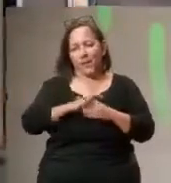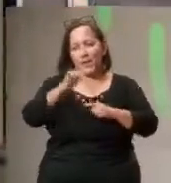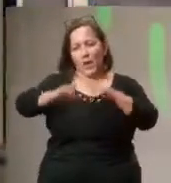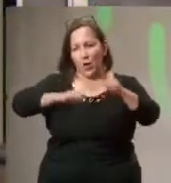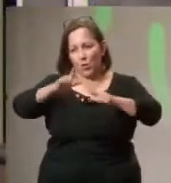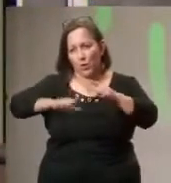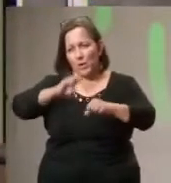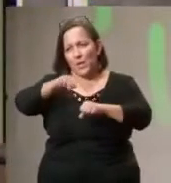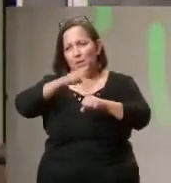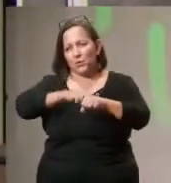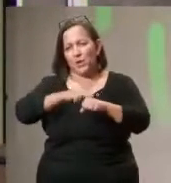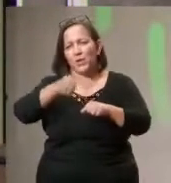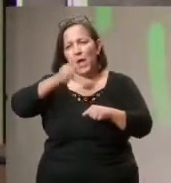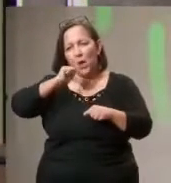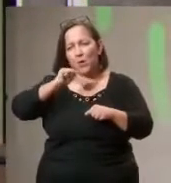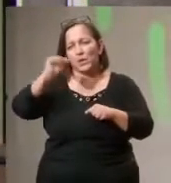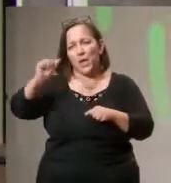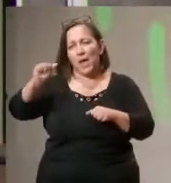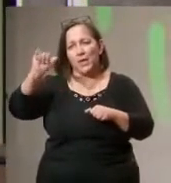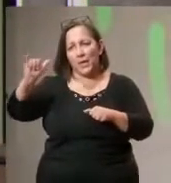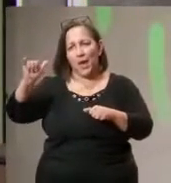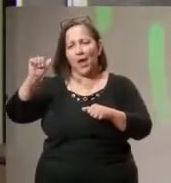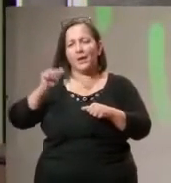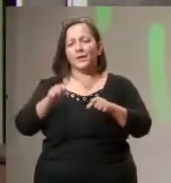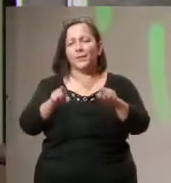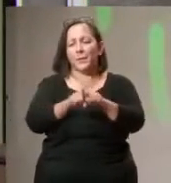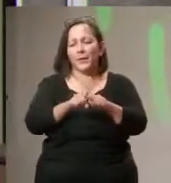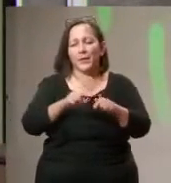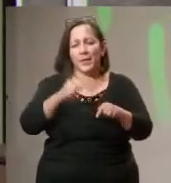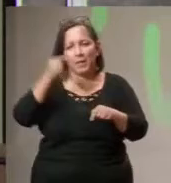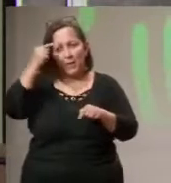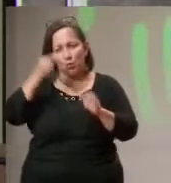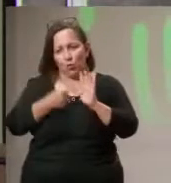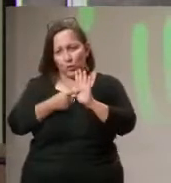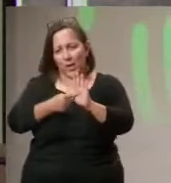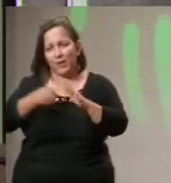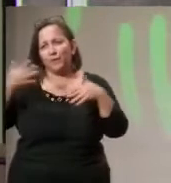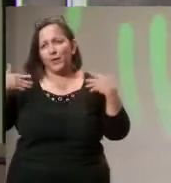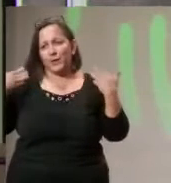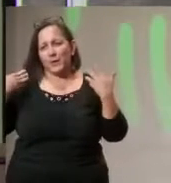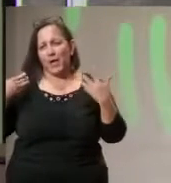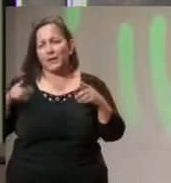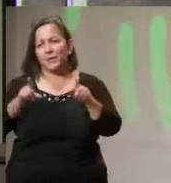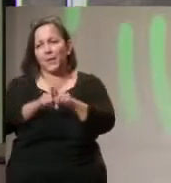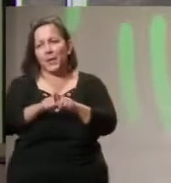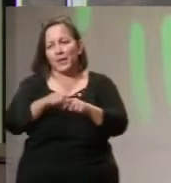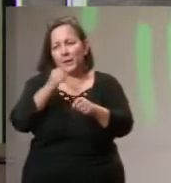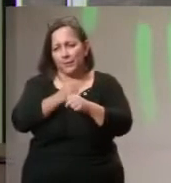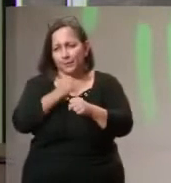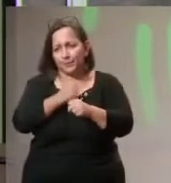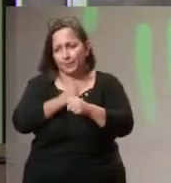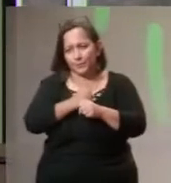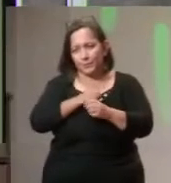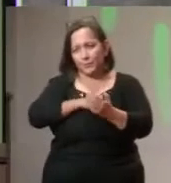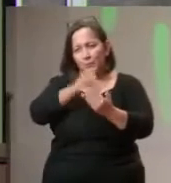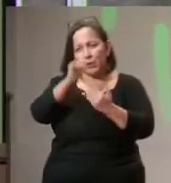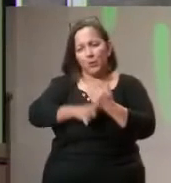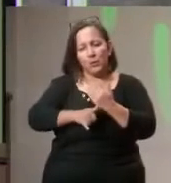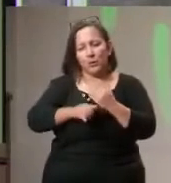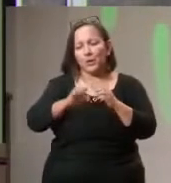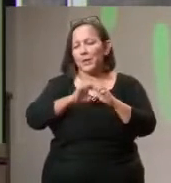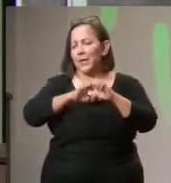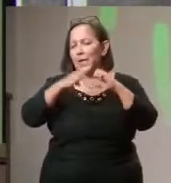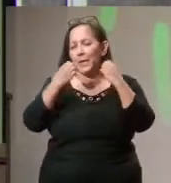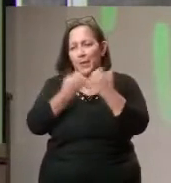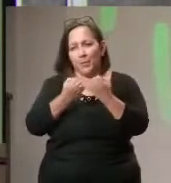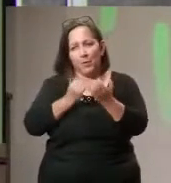Laboratorio Nacional de Aguas de la AIA, resaltar y felicitar la labor del proyecto y el equipo de